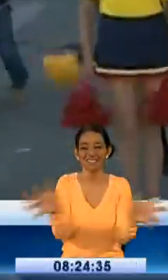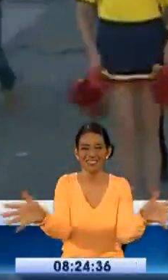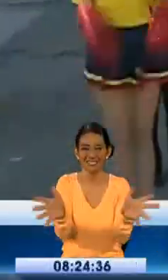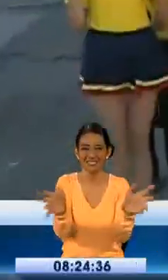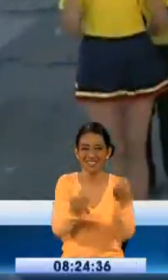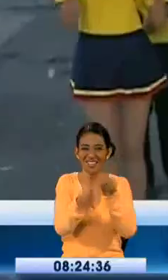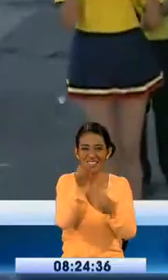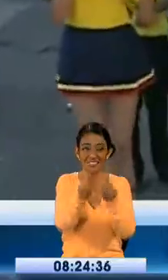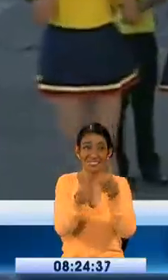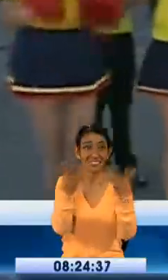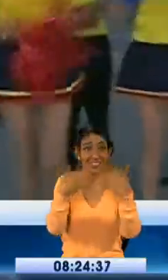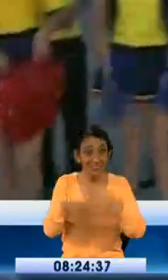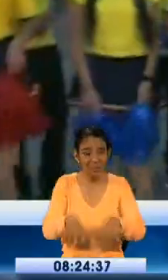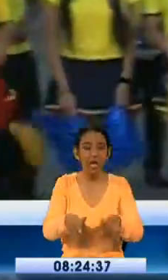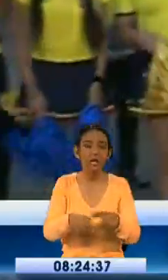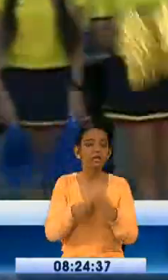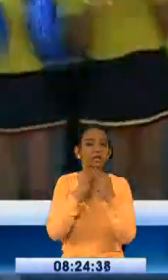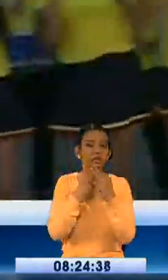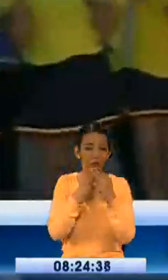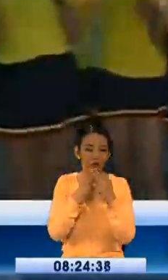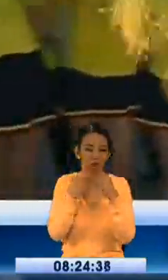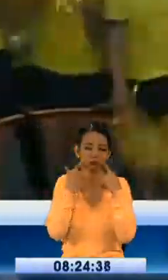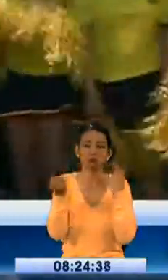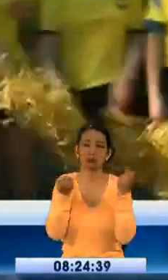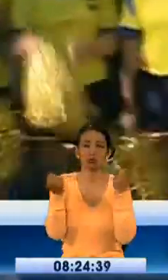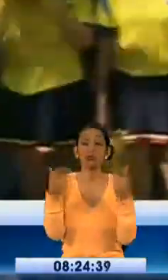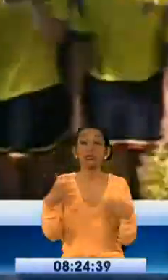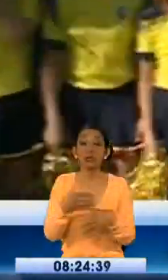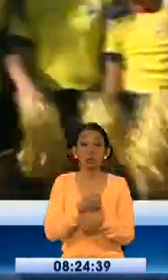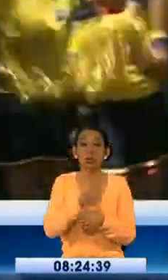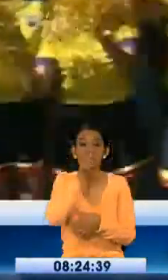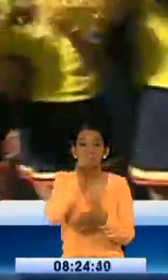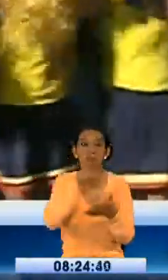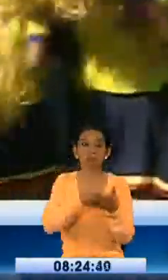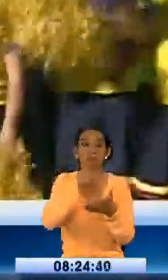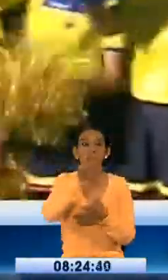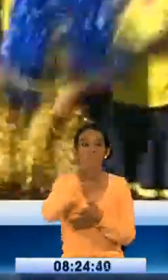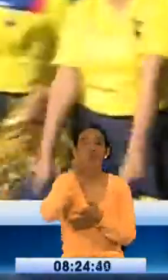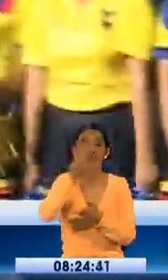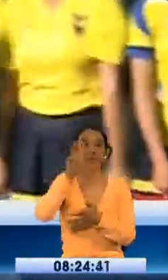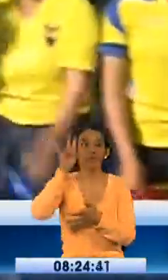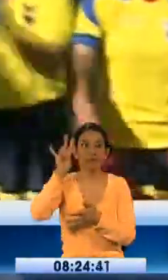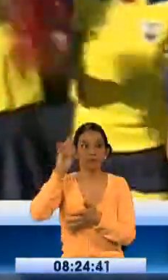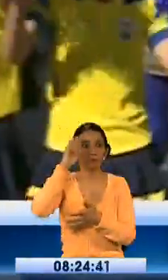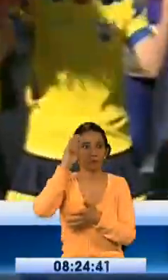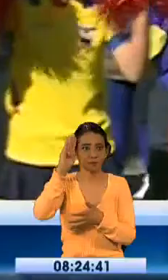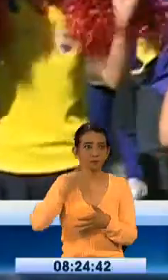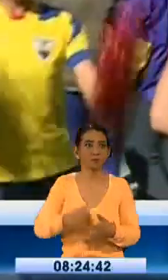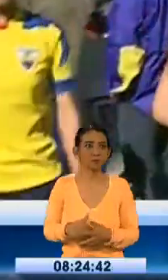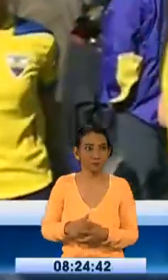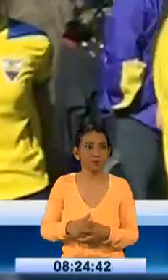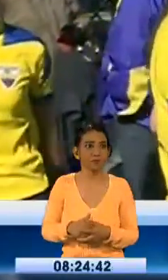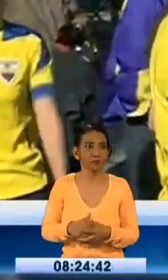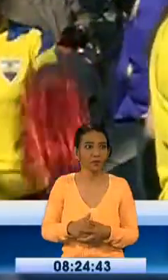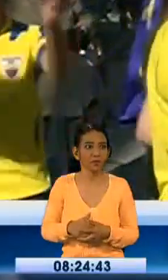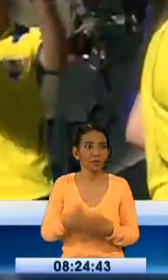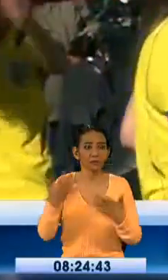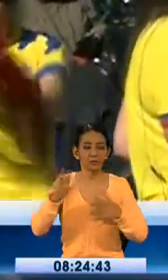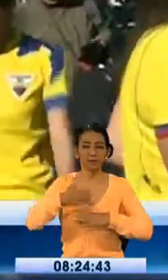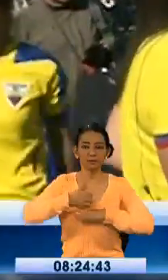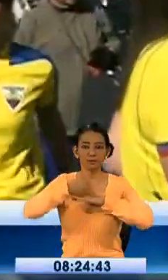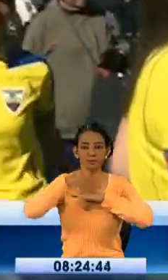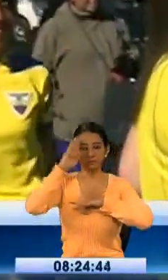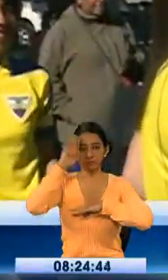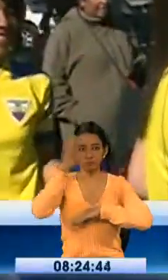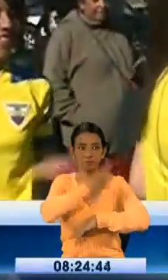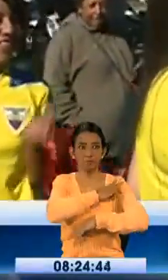se prepara un operativo de seguridad que contará con 1.337 policías. Estamos con el comandante